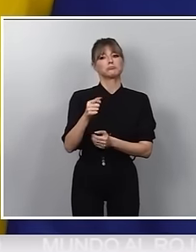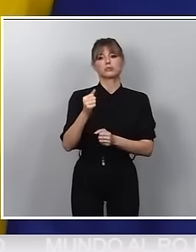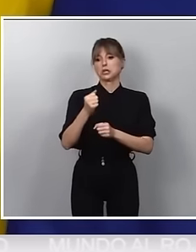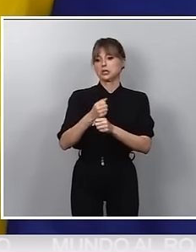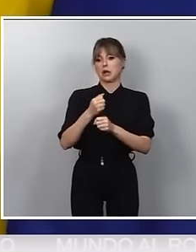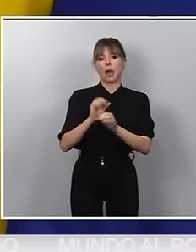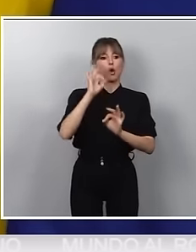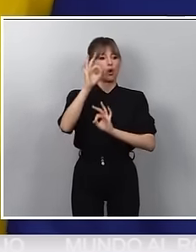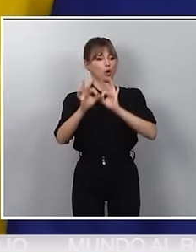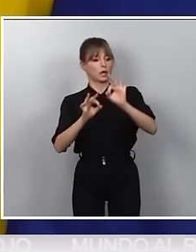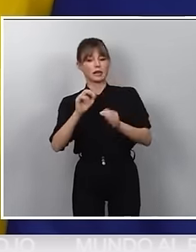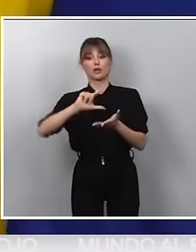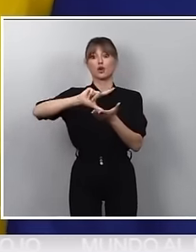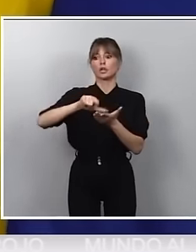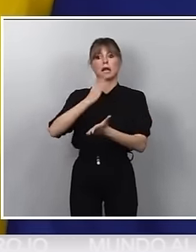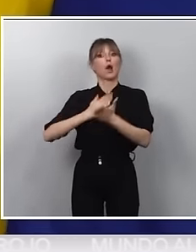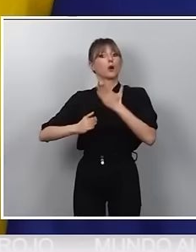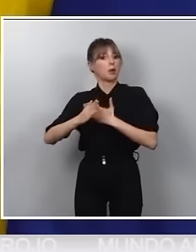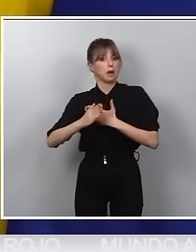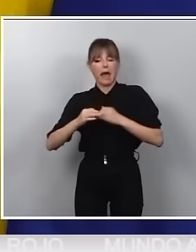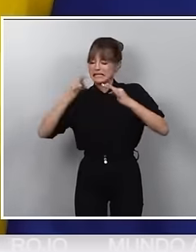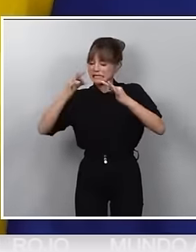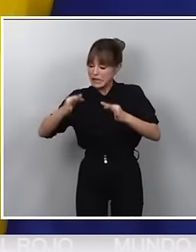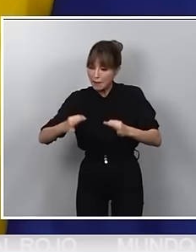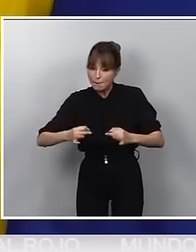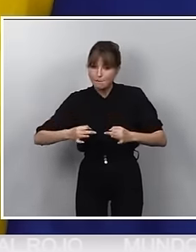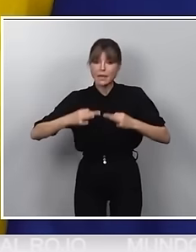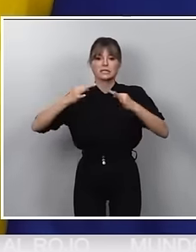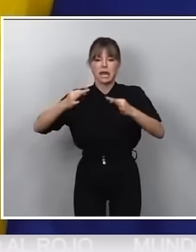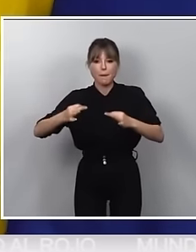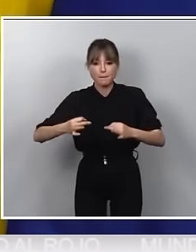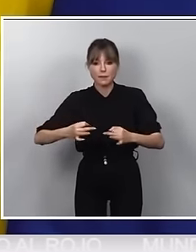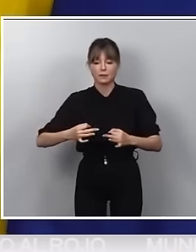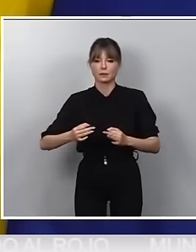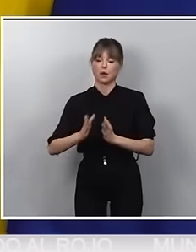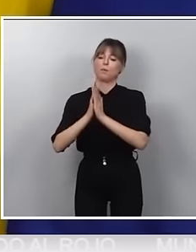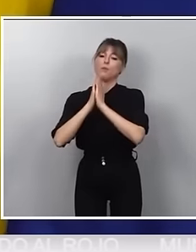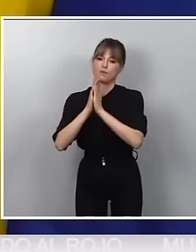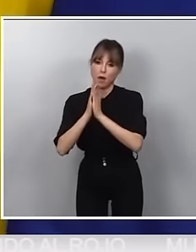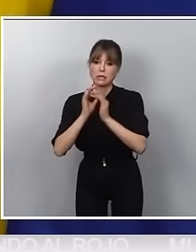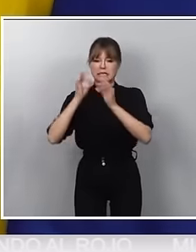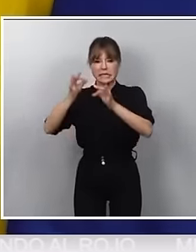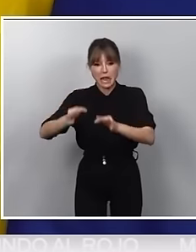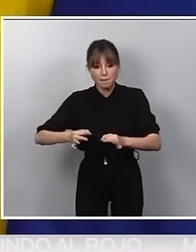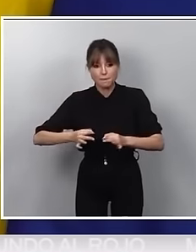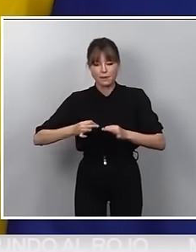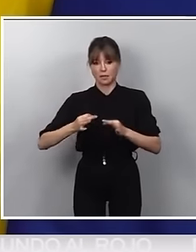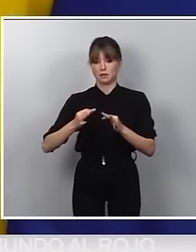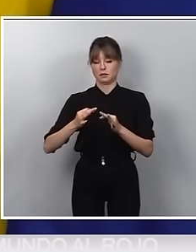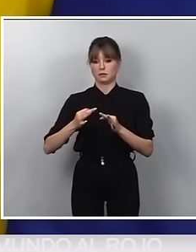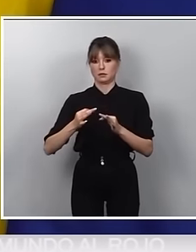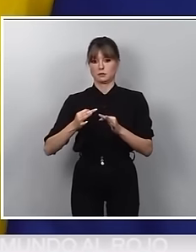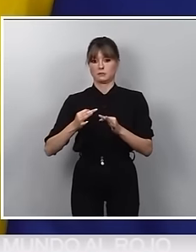de organización y logística. Siempre, por favor, siempre. Un